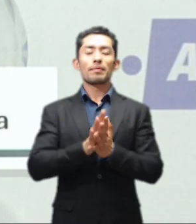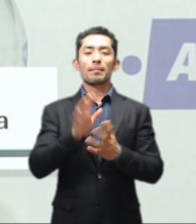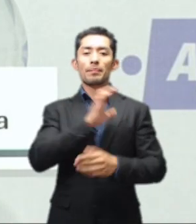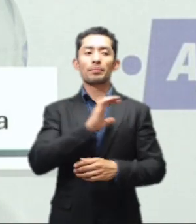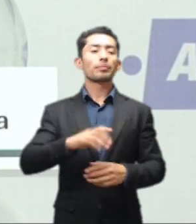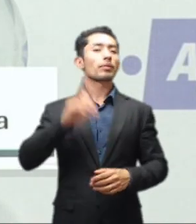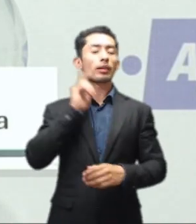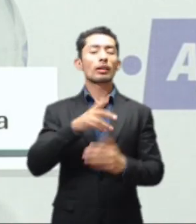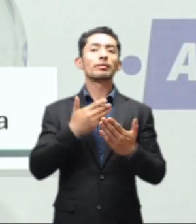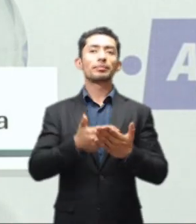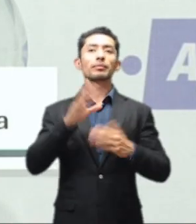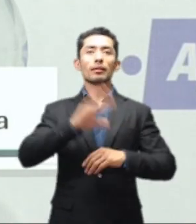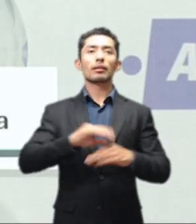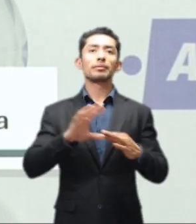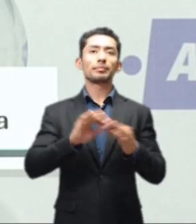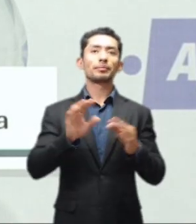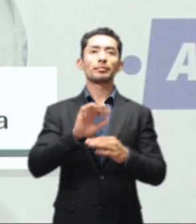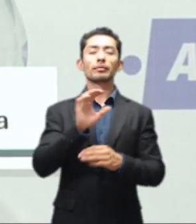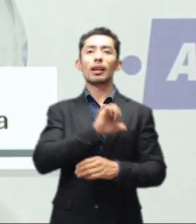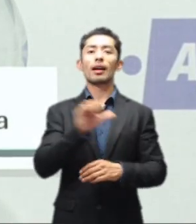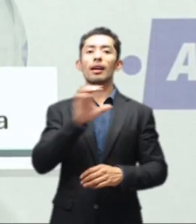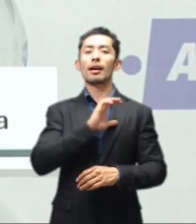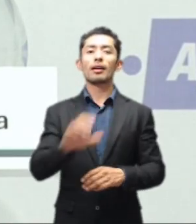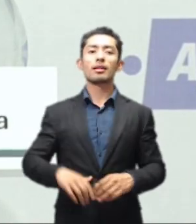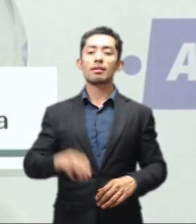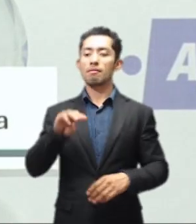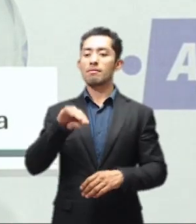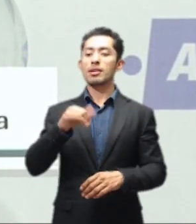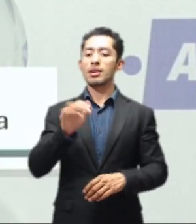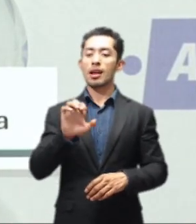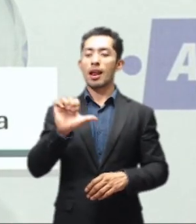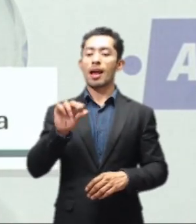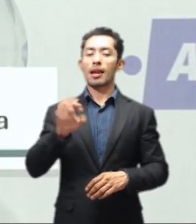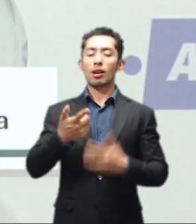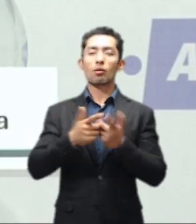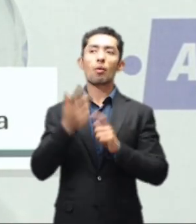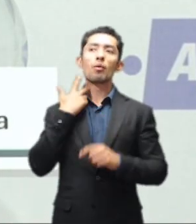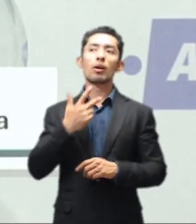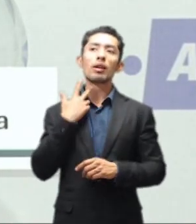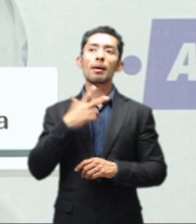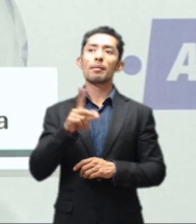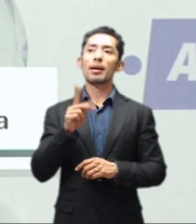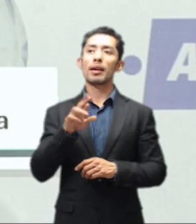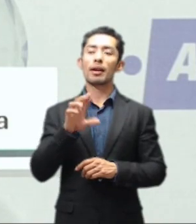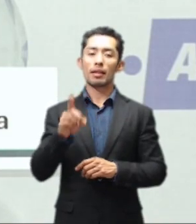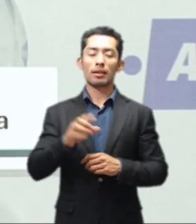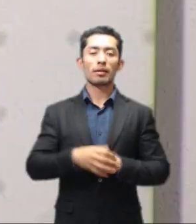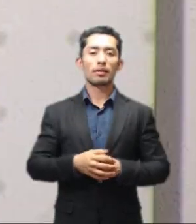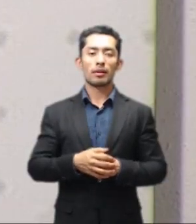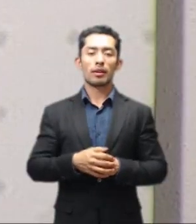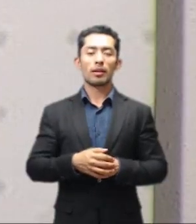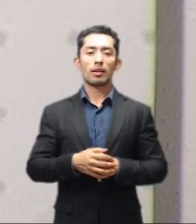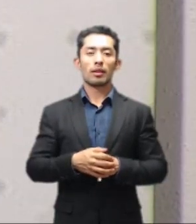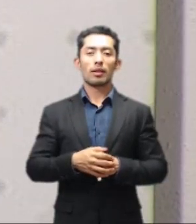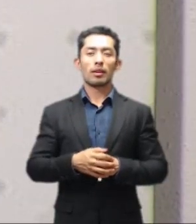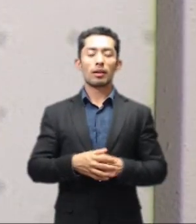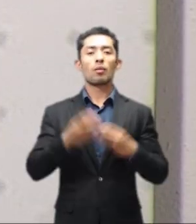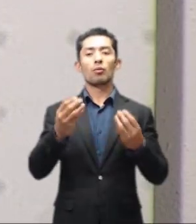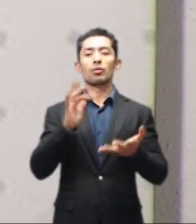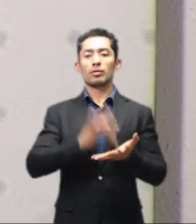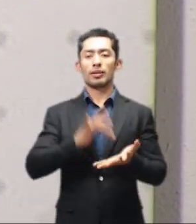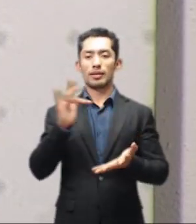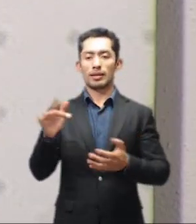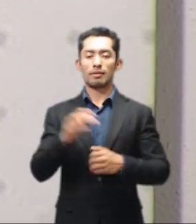candidata ahora le cedo el uso de la voz al candidato Miguel Ángel Montiel del partido de la Revolución democrática Muchas